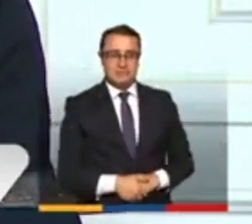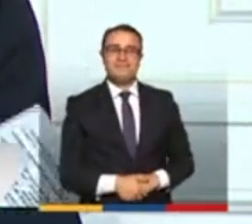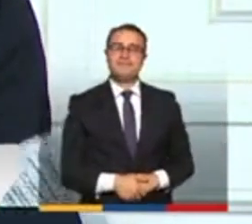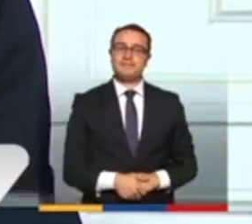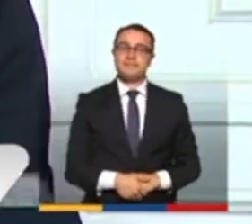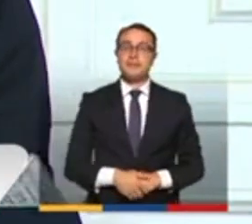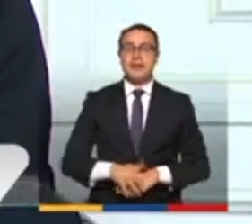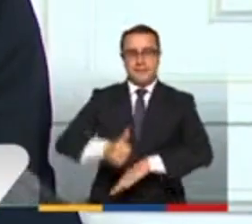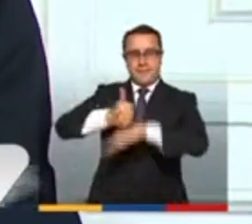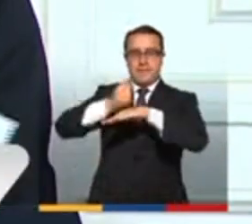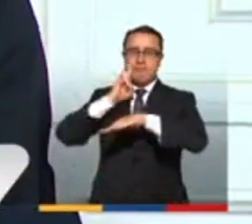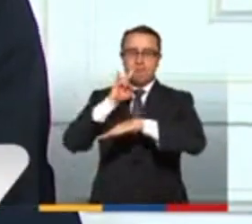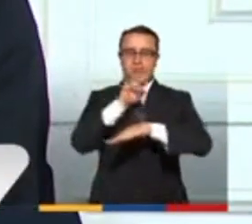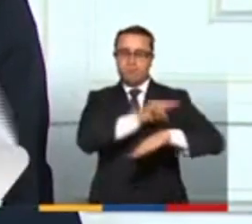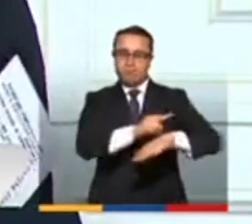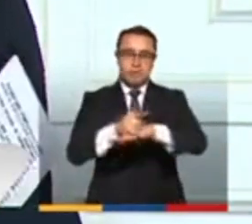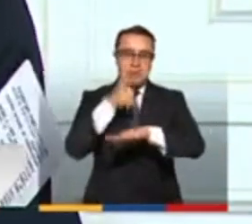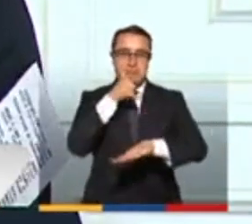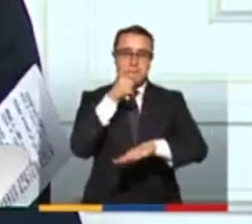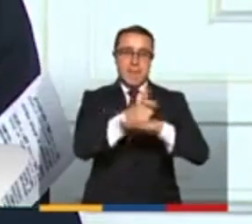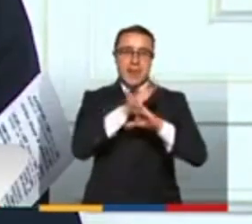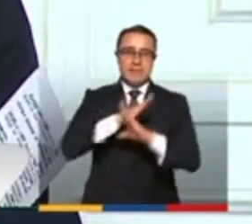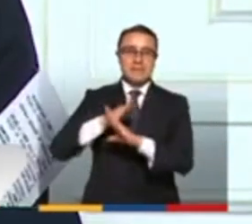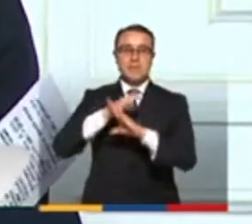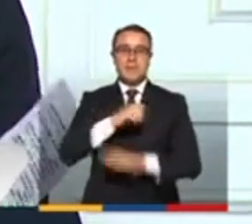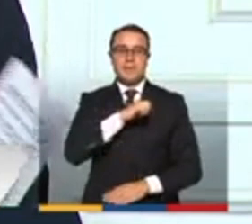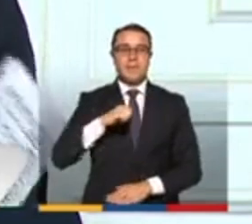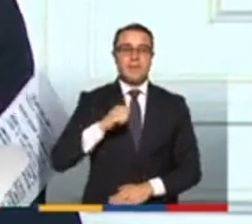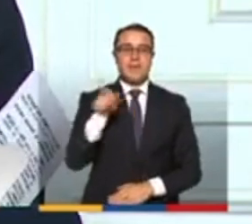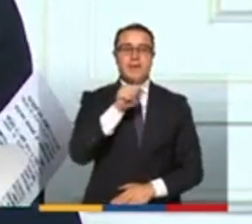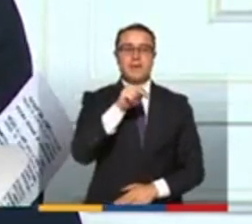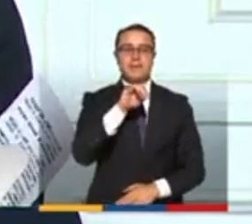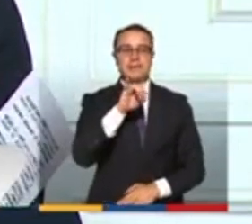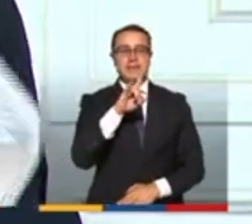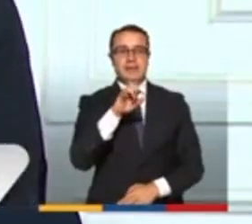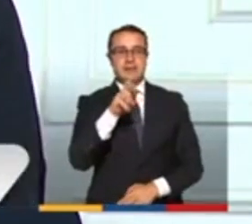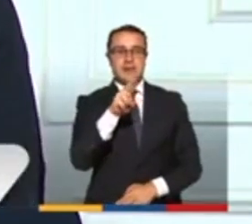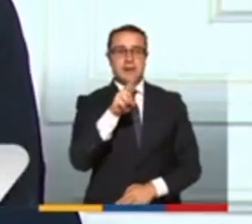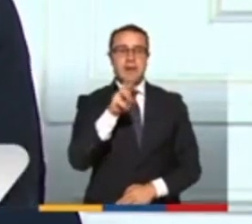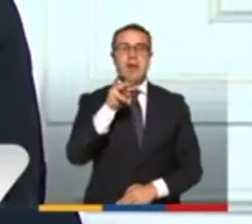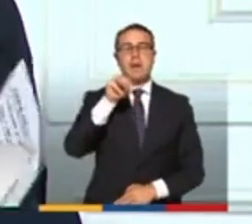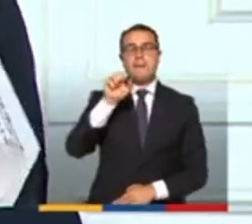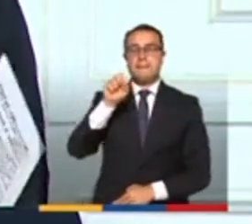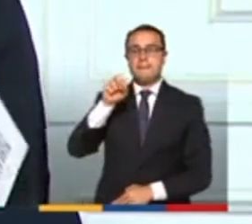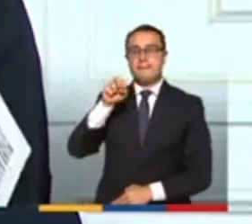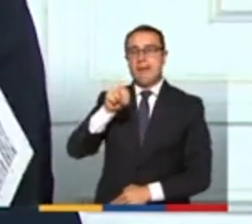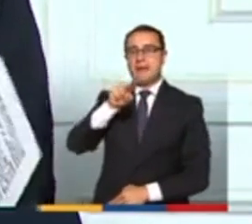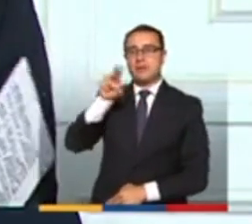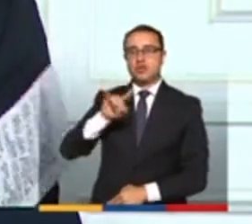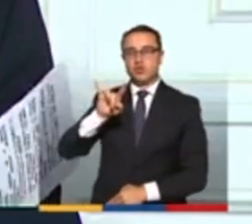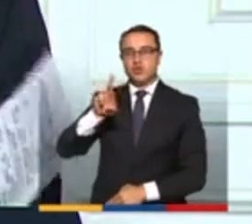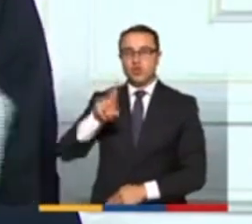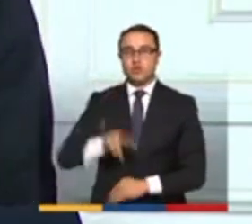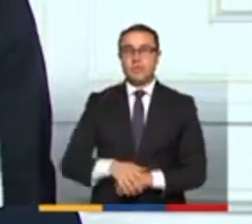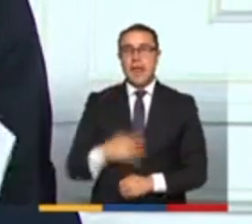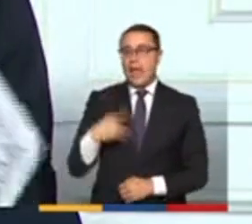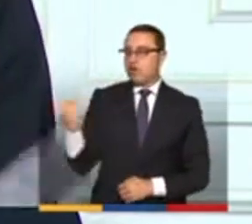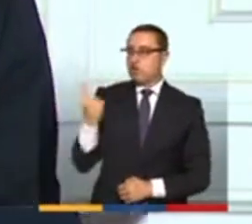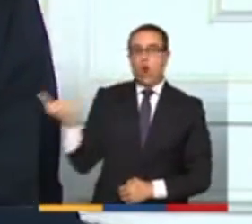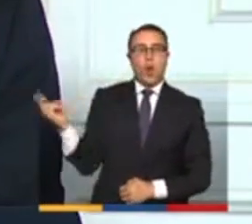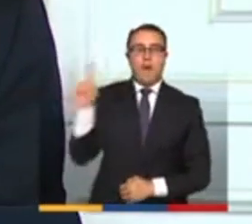Superintendente de Vigilancia y Seguridad Privada, Schneider Alfonso Mansur Arrieta. Vino solo aquí el